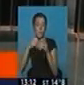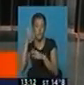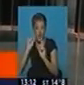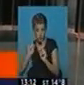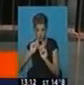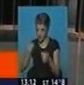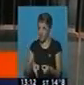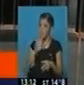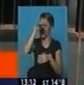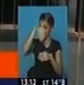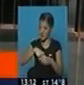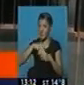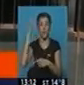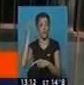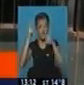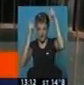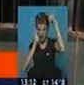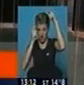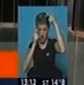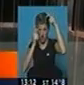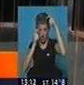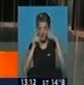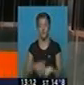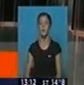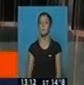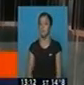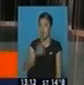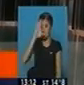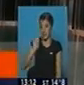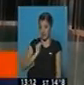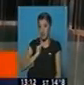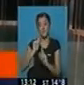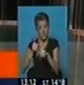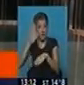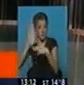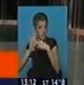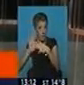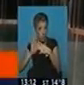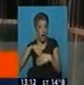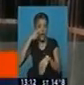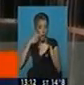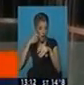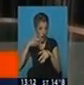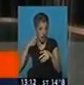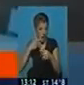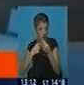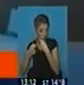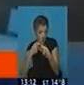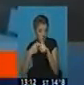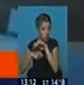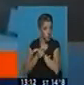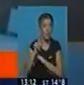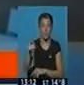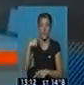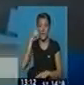chavismo. Ese es el problema, lo que llaman la boliburguesía, y los militares son parte del contrabando de gasolina. Te vamos a invitar otra vez, seguro, porque el tema de Venezuela